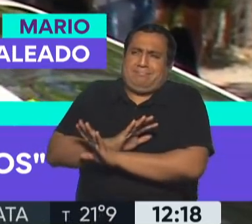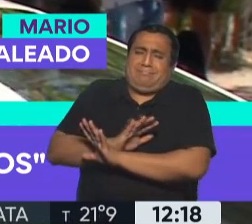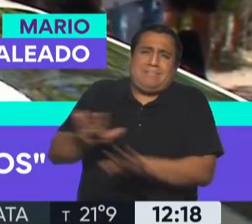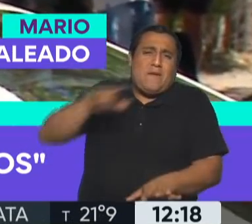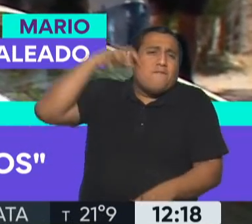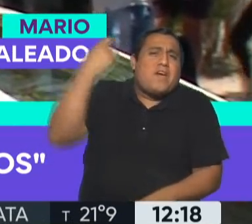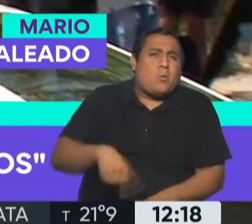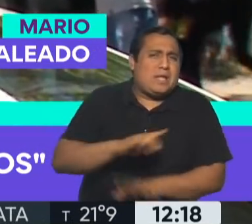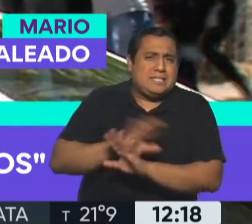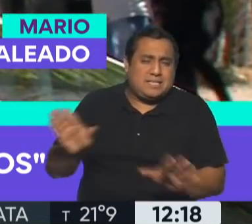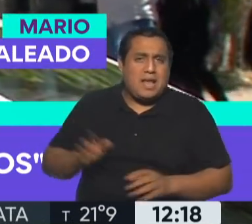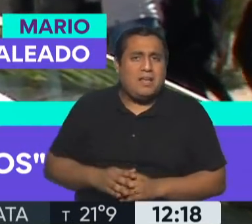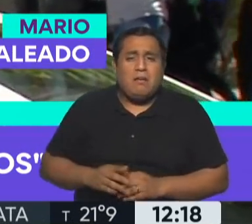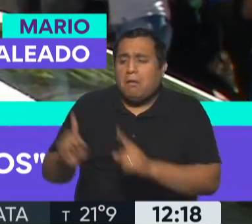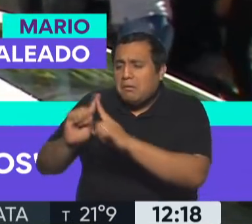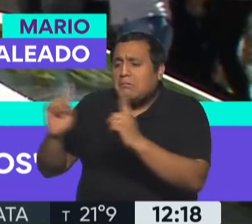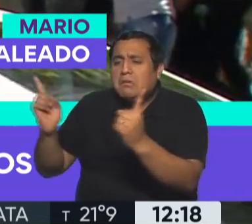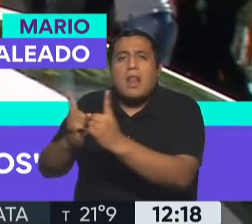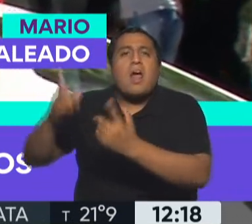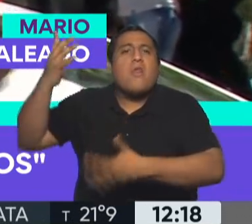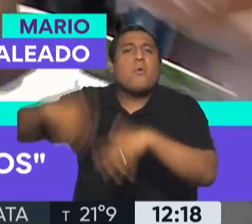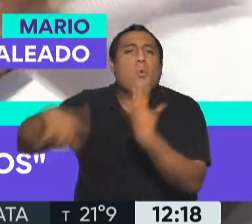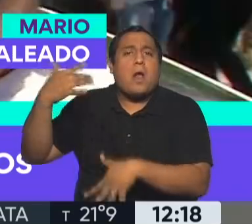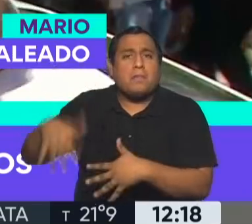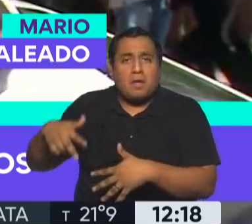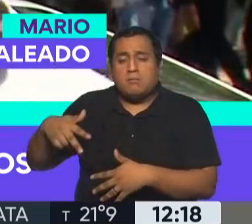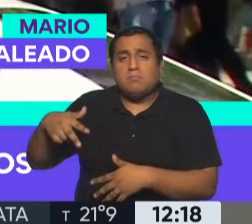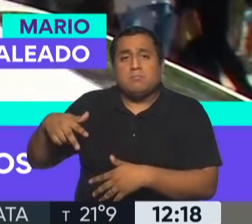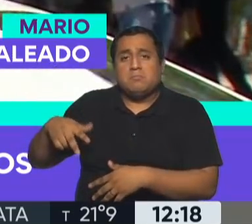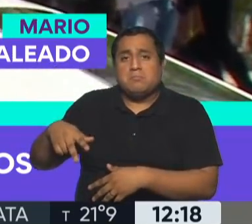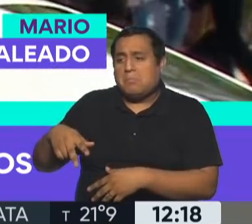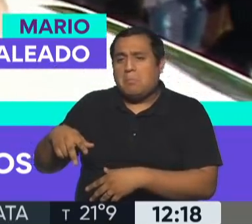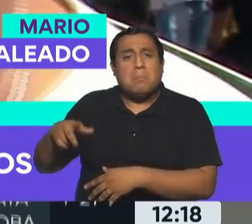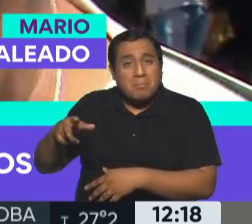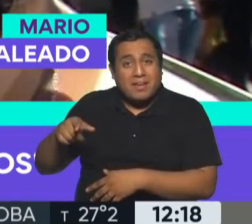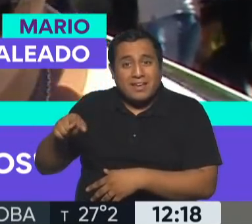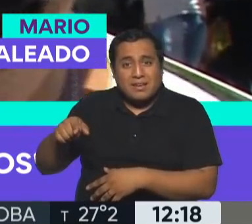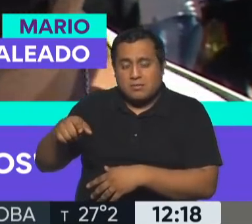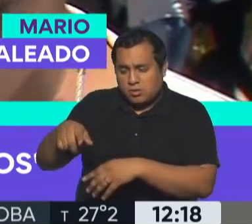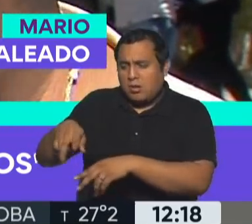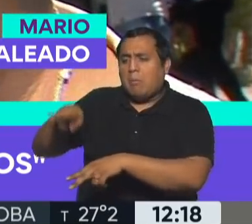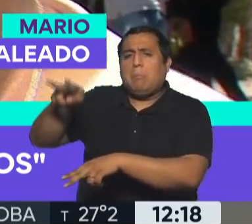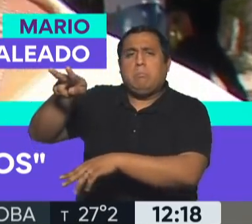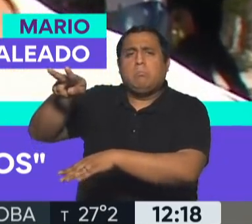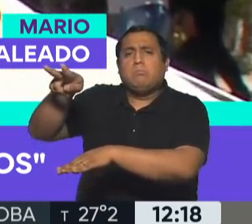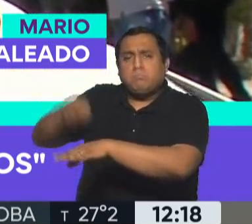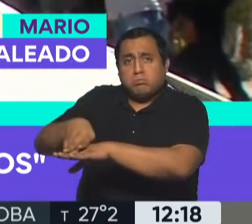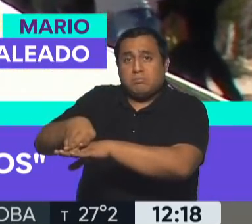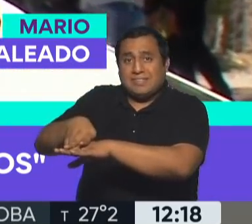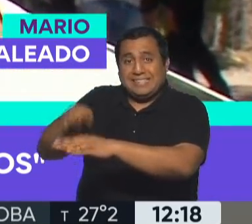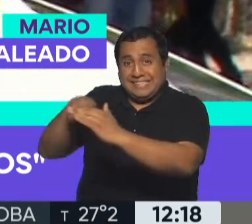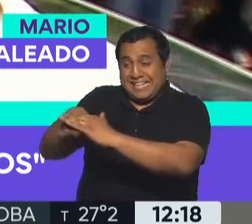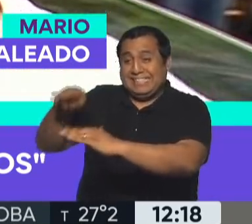Estaba en una sala de guardia, rodeado de varias personas.